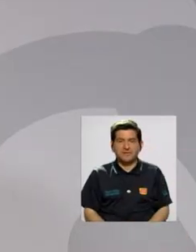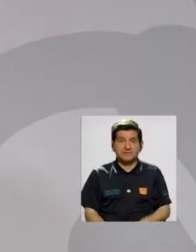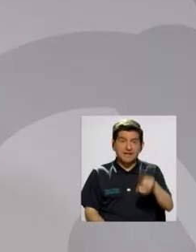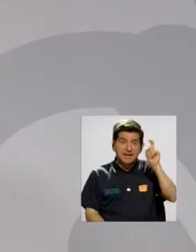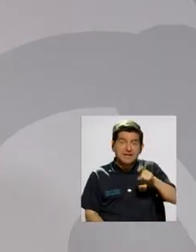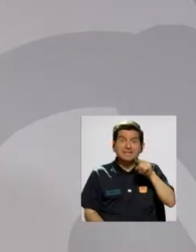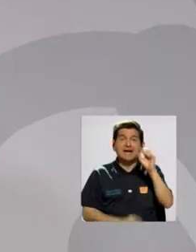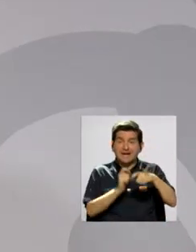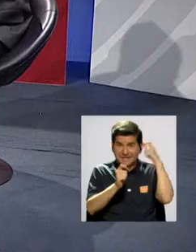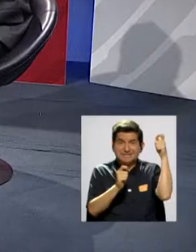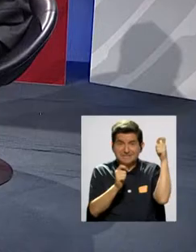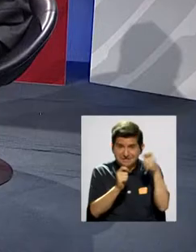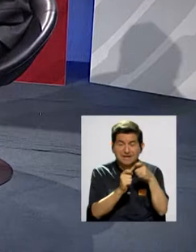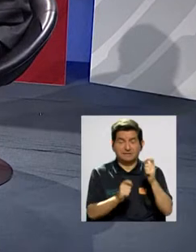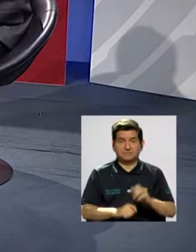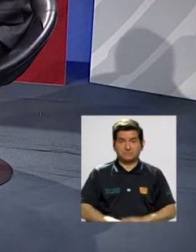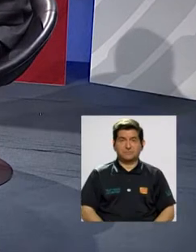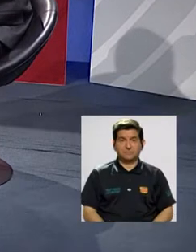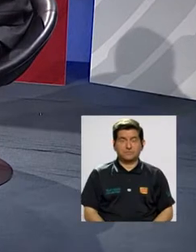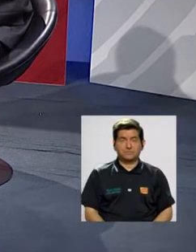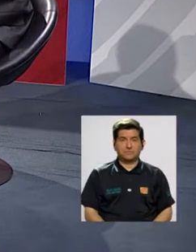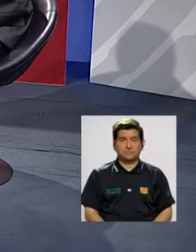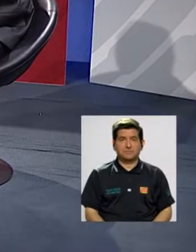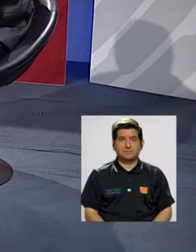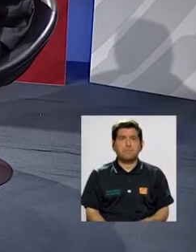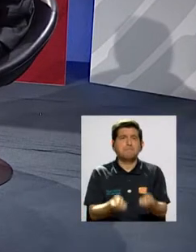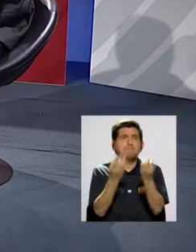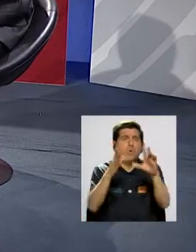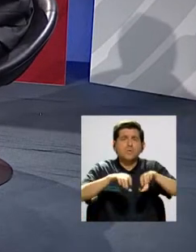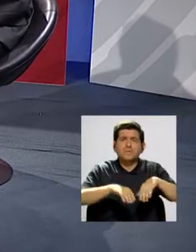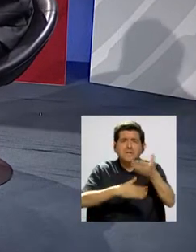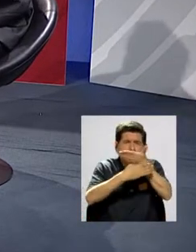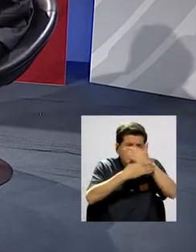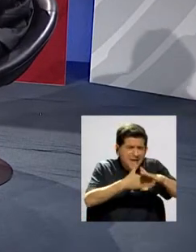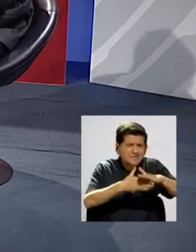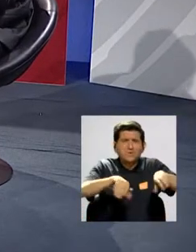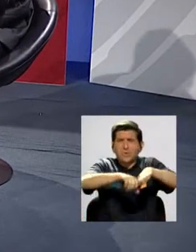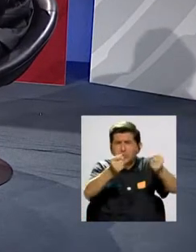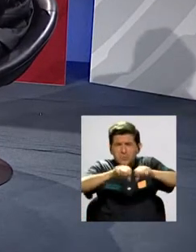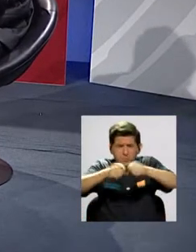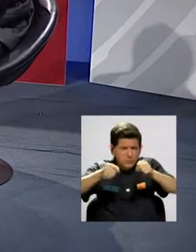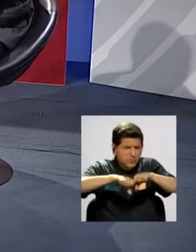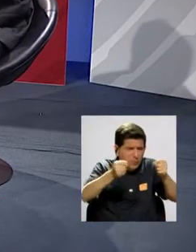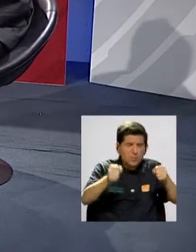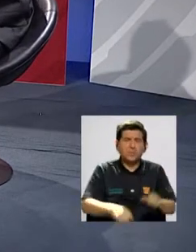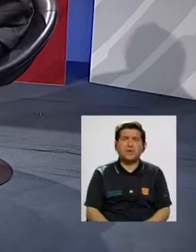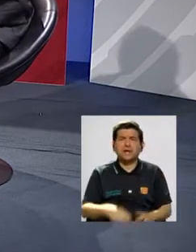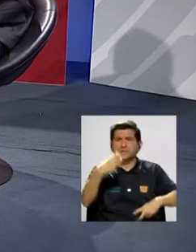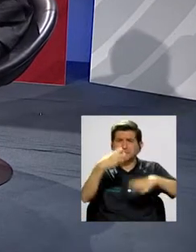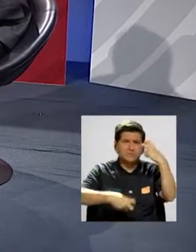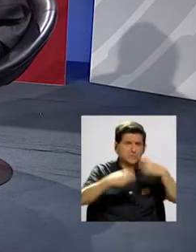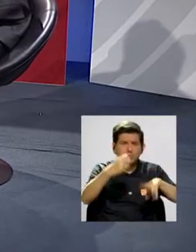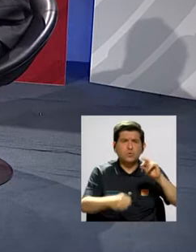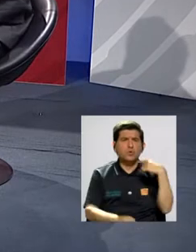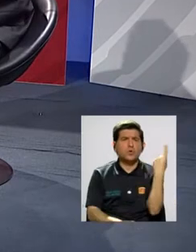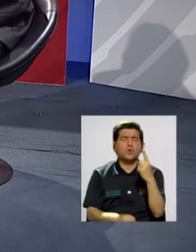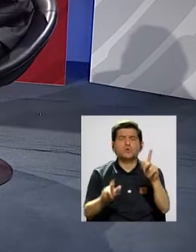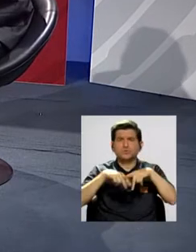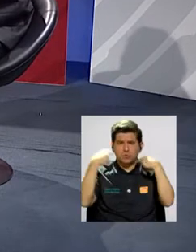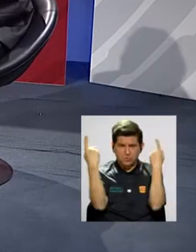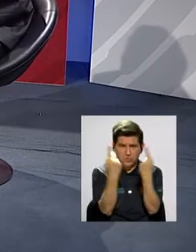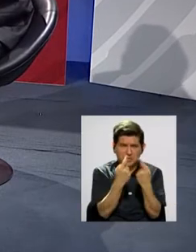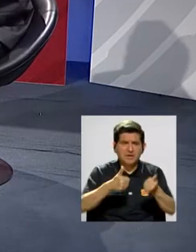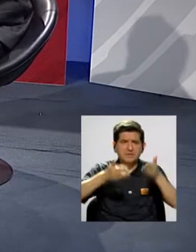necesitamos exactamente. Hay tantas divisiones, tantas fracturas, tantos problemas, no solamente entre los partidos